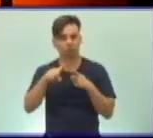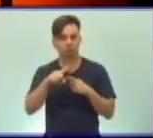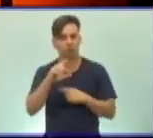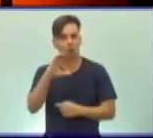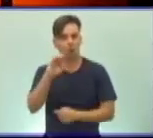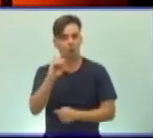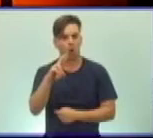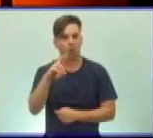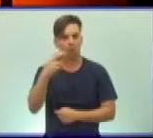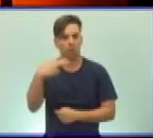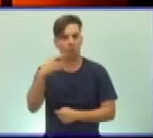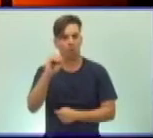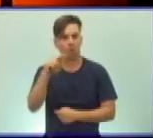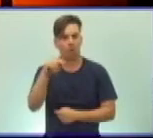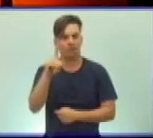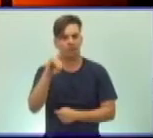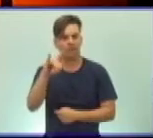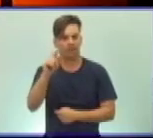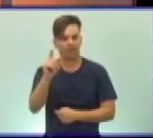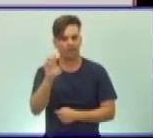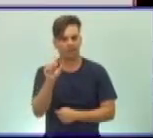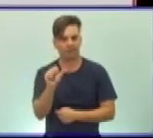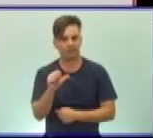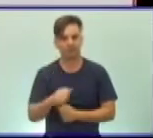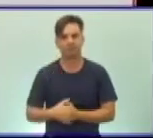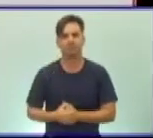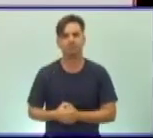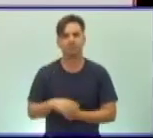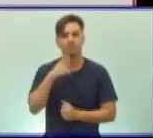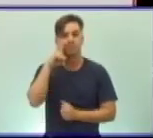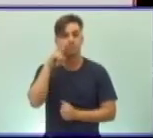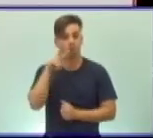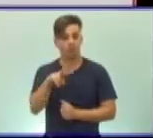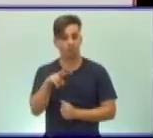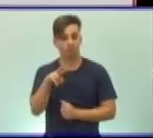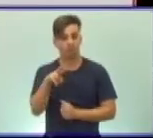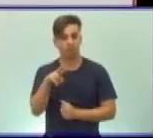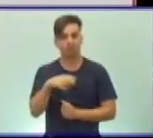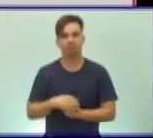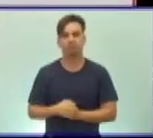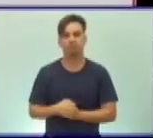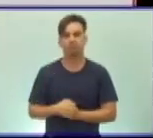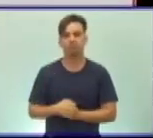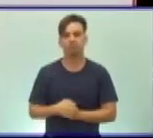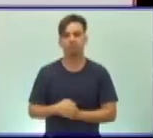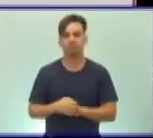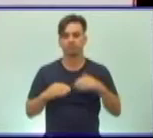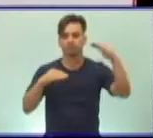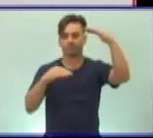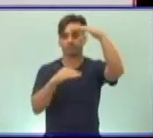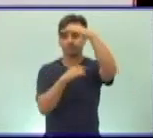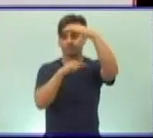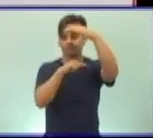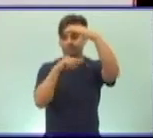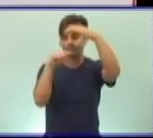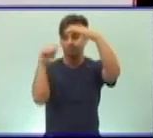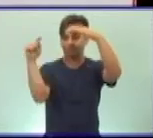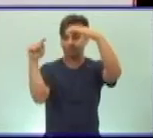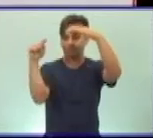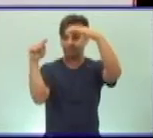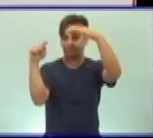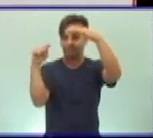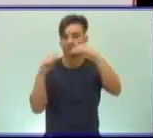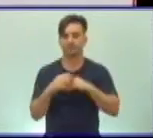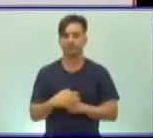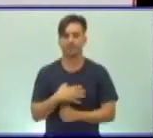entre paralelas. Busquémoslos entonces. Observemos, el ángulo DCA y el ángulo